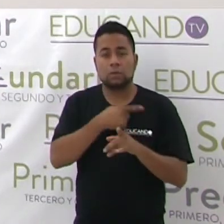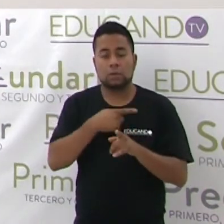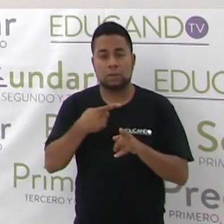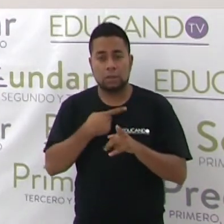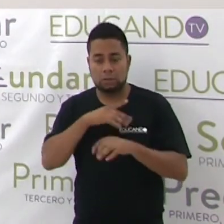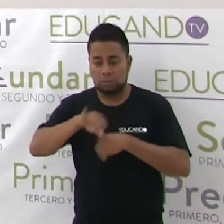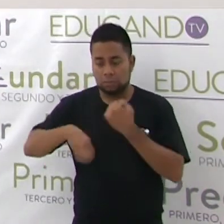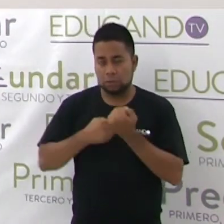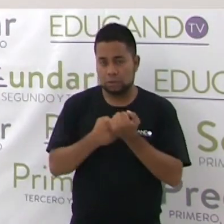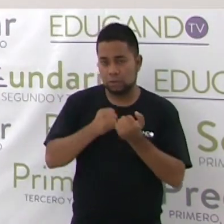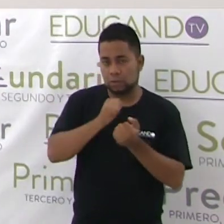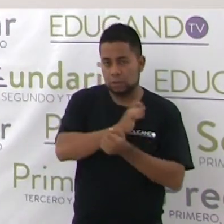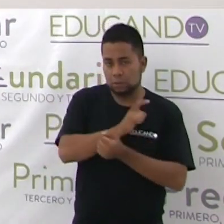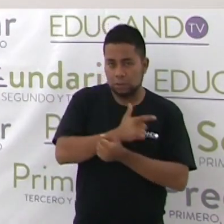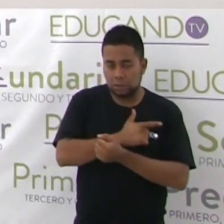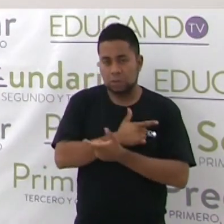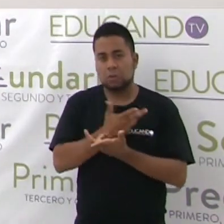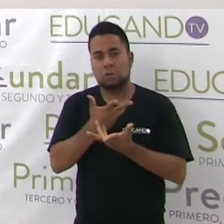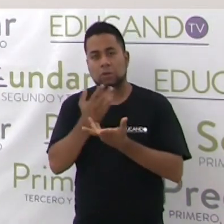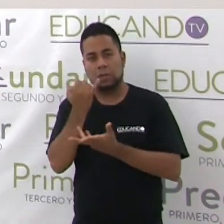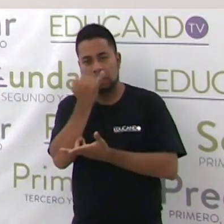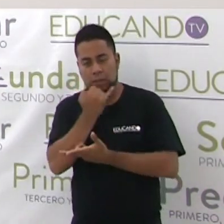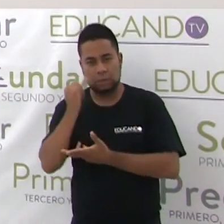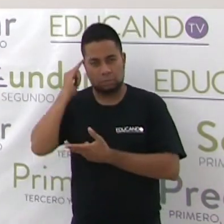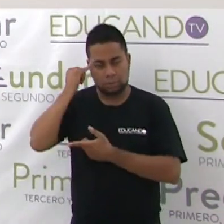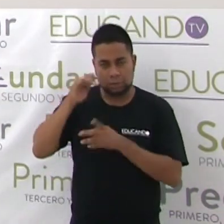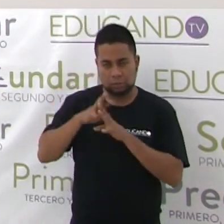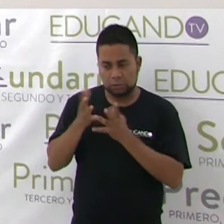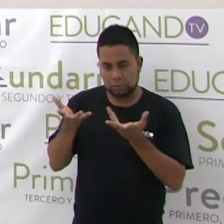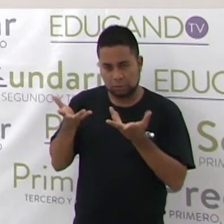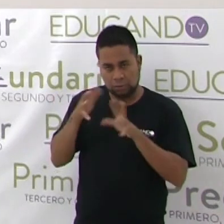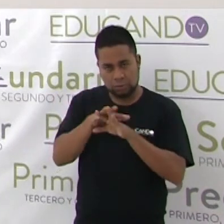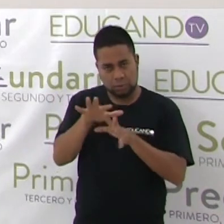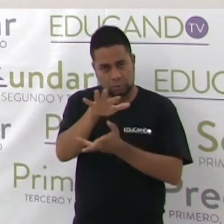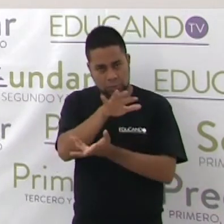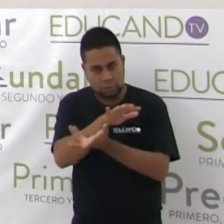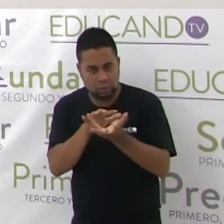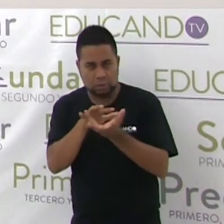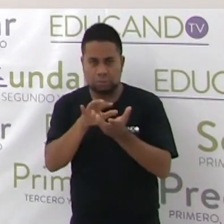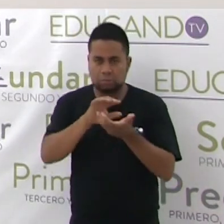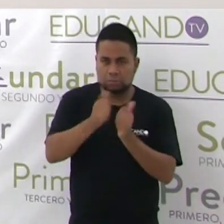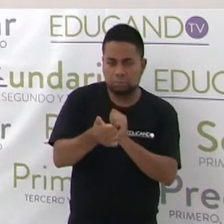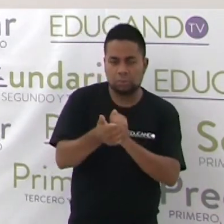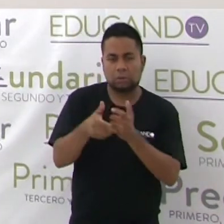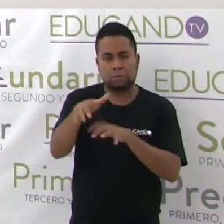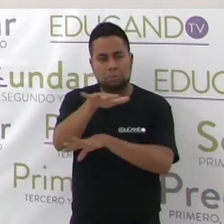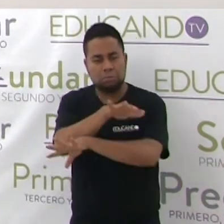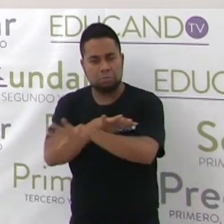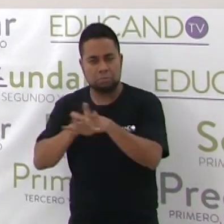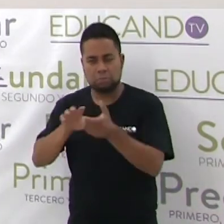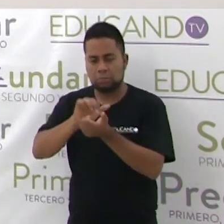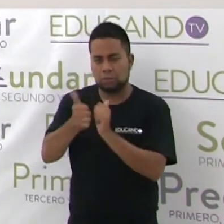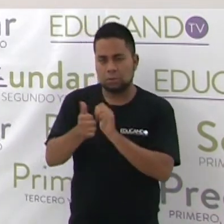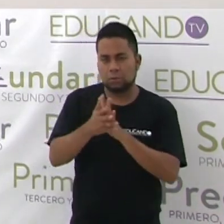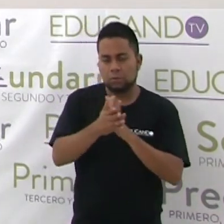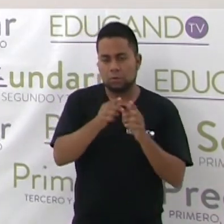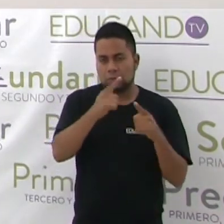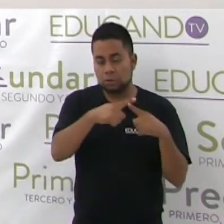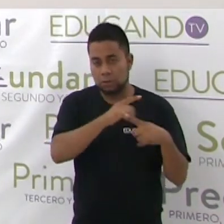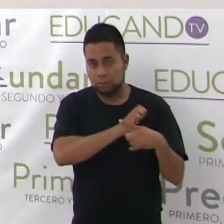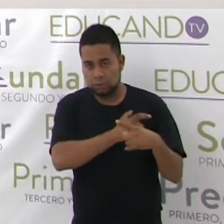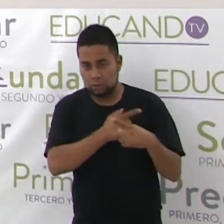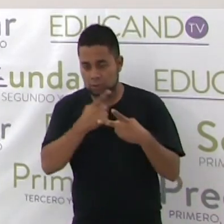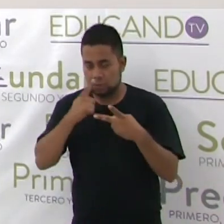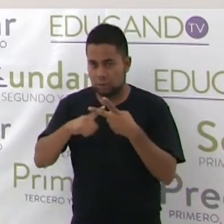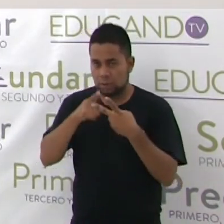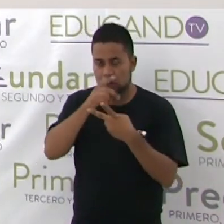influyendo esas lenguas, las vamos combinando, vamos haciendo mezclas entre estas dos lenguas maternas, el español